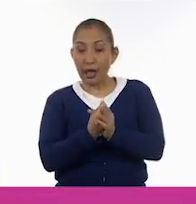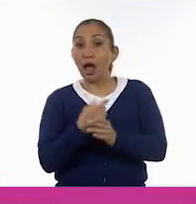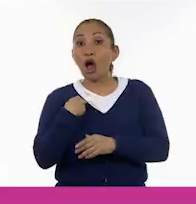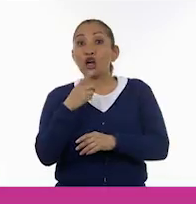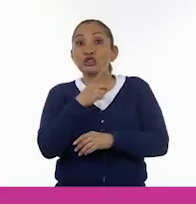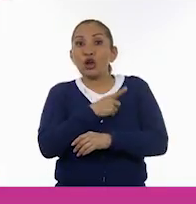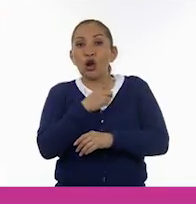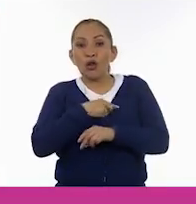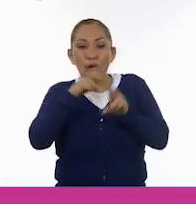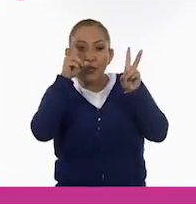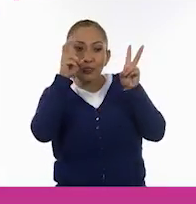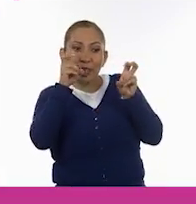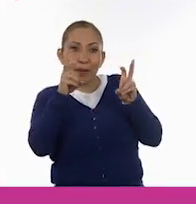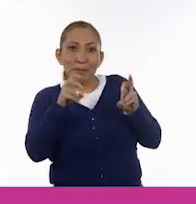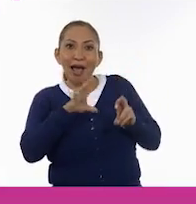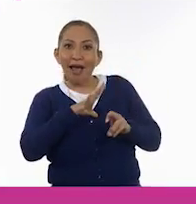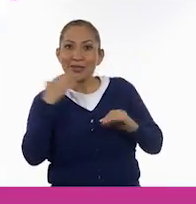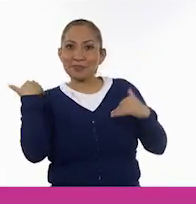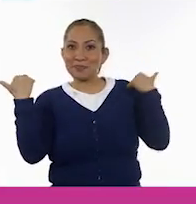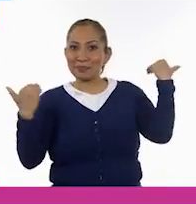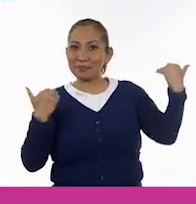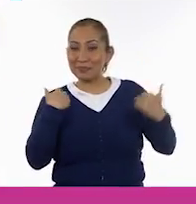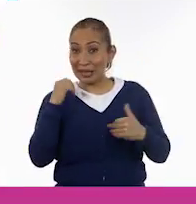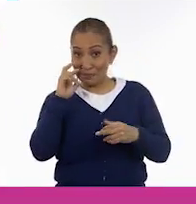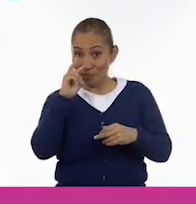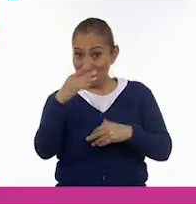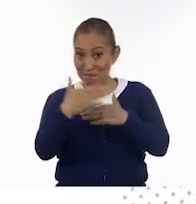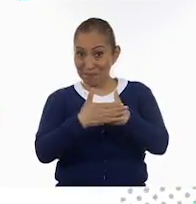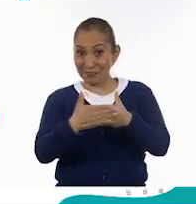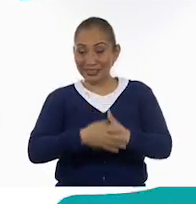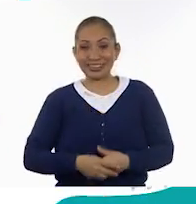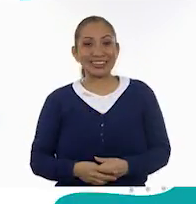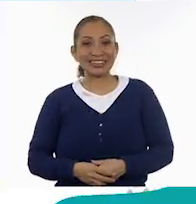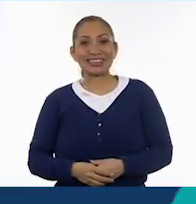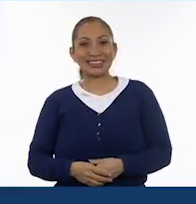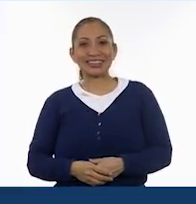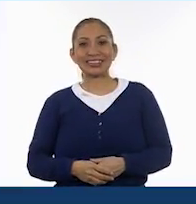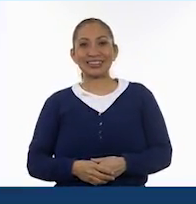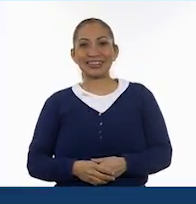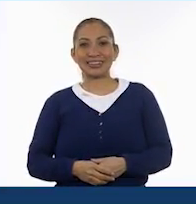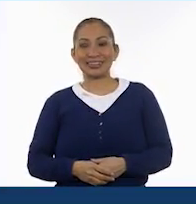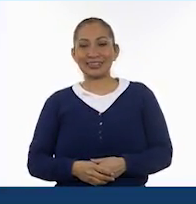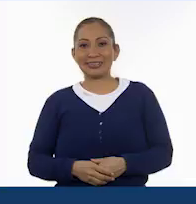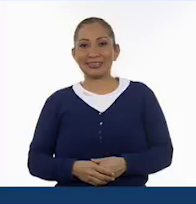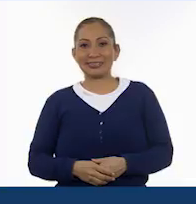sino una programación de entretenimiento. ¡No te la pierdas!